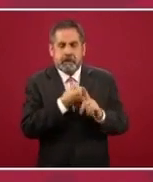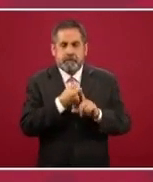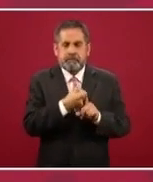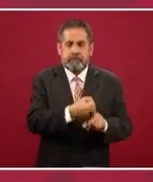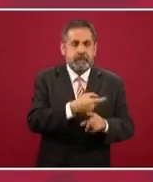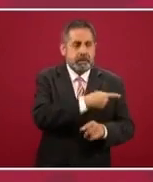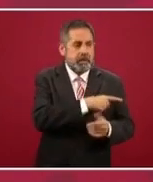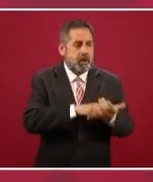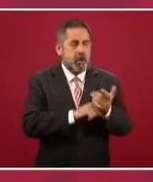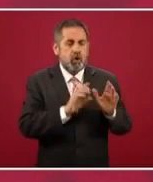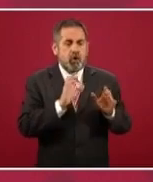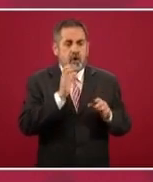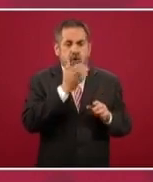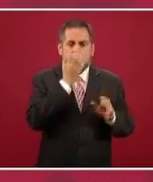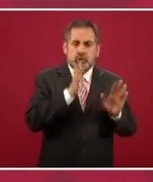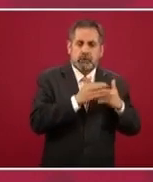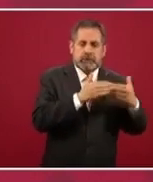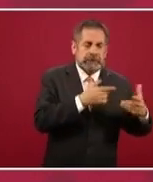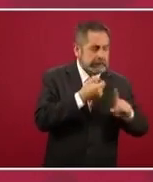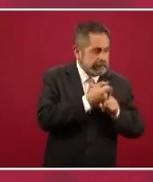del conservadurismo. Es un poco